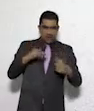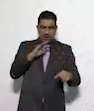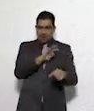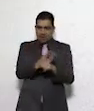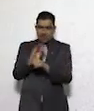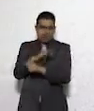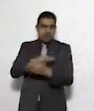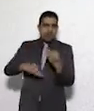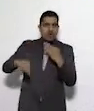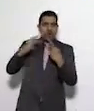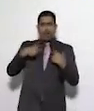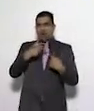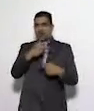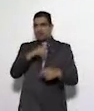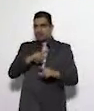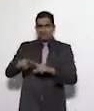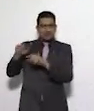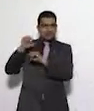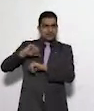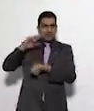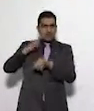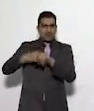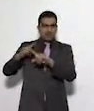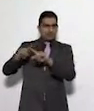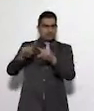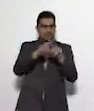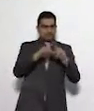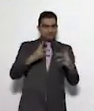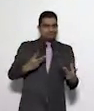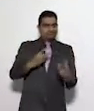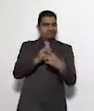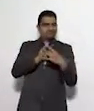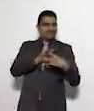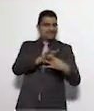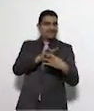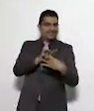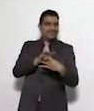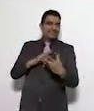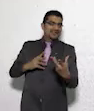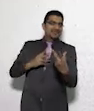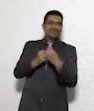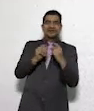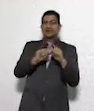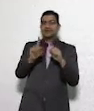por parte de todas las autoridades, unen esfuerzos para invitar a diversos